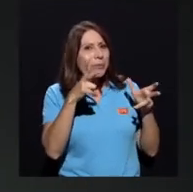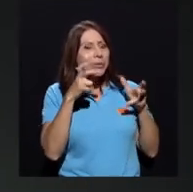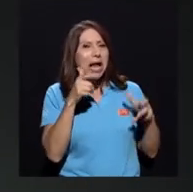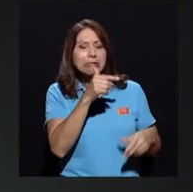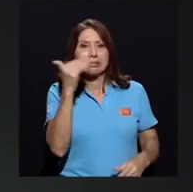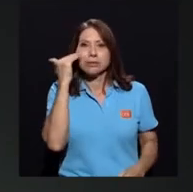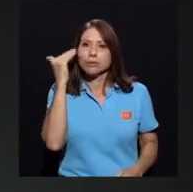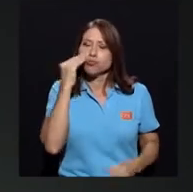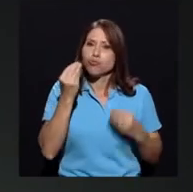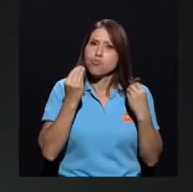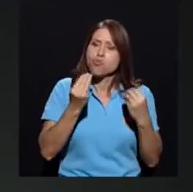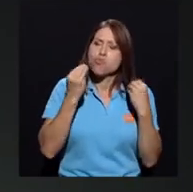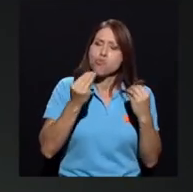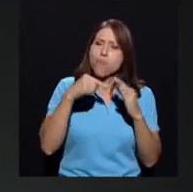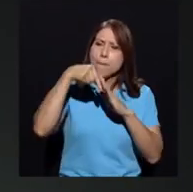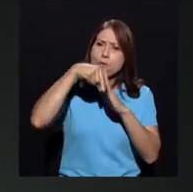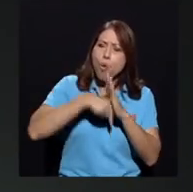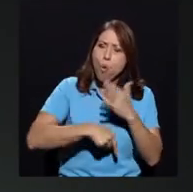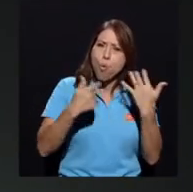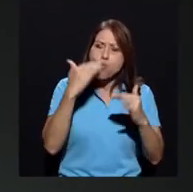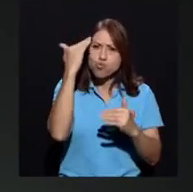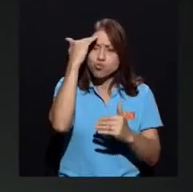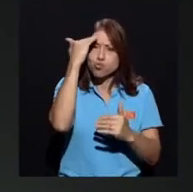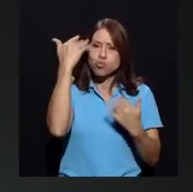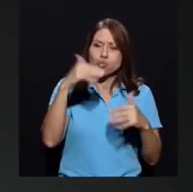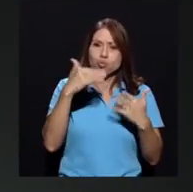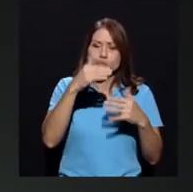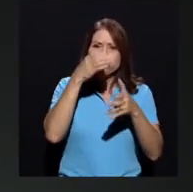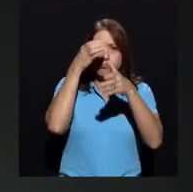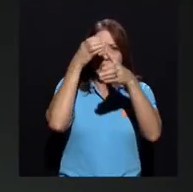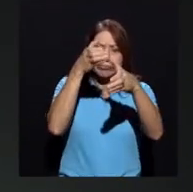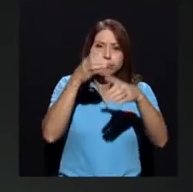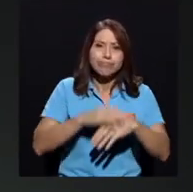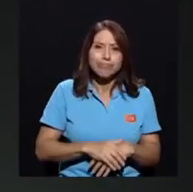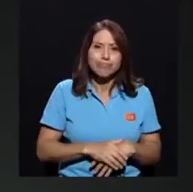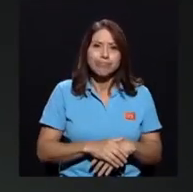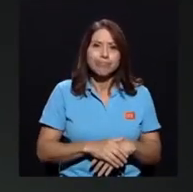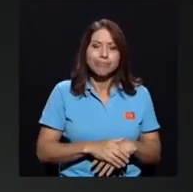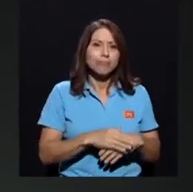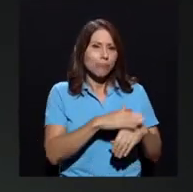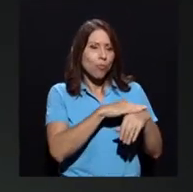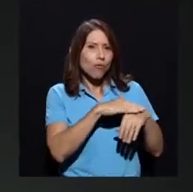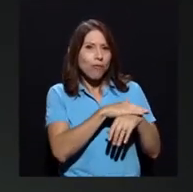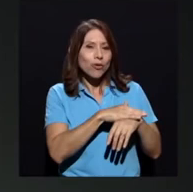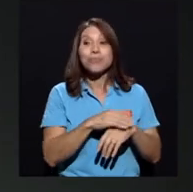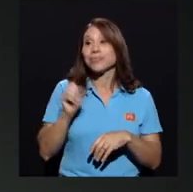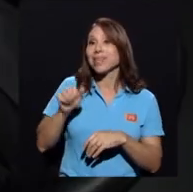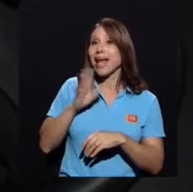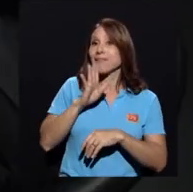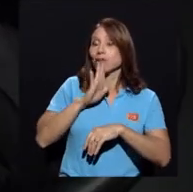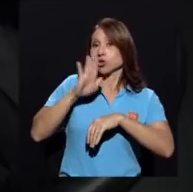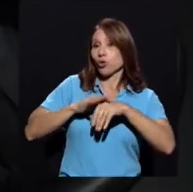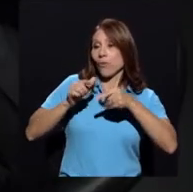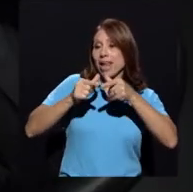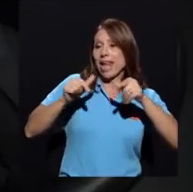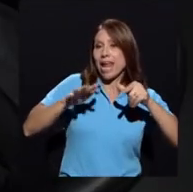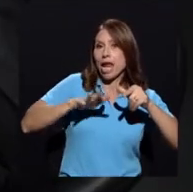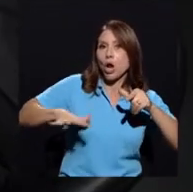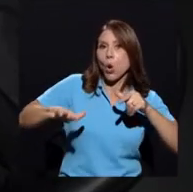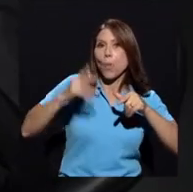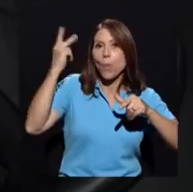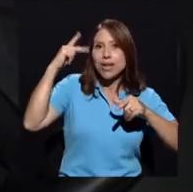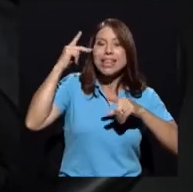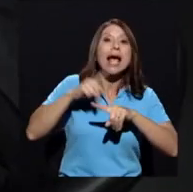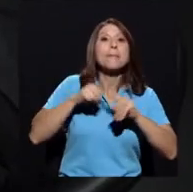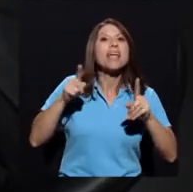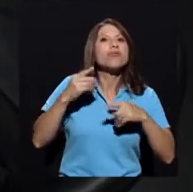y la profundidad con que lo sabe. Por favor, don Álvaro. Gracias. Resumiendo, esa era la situación geopolítica, pero entonces hay un cambio.